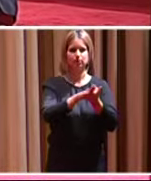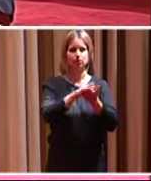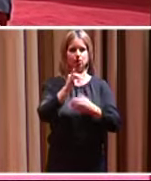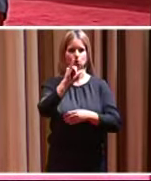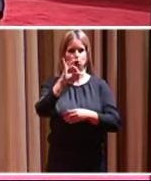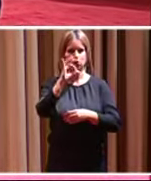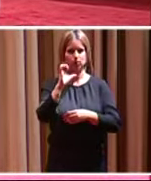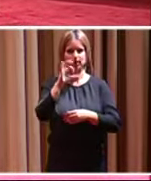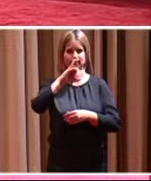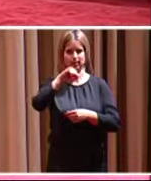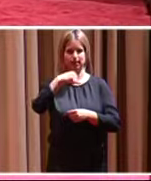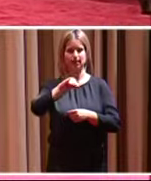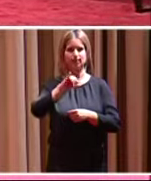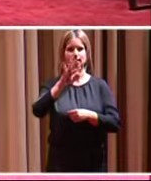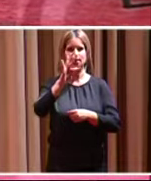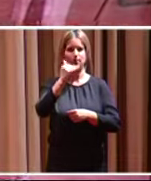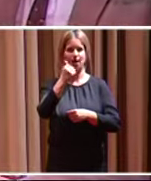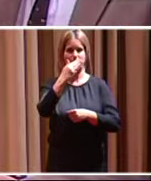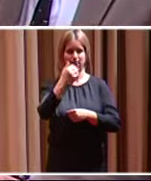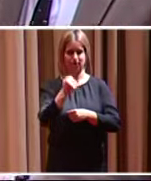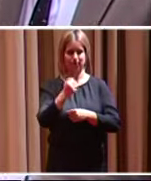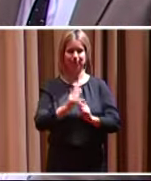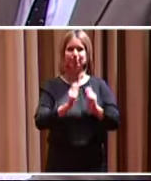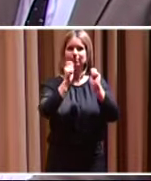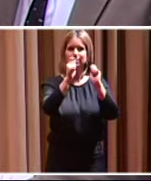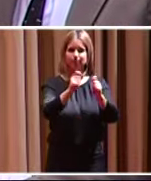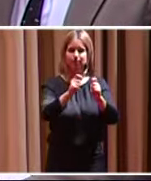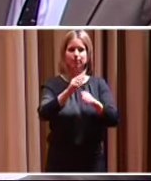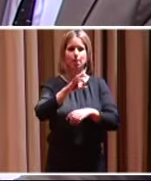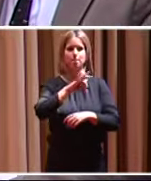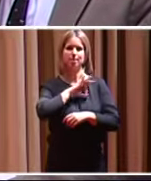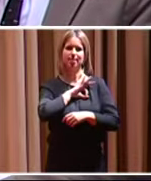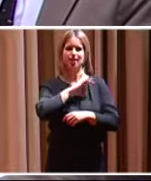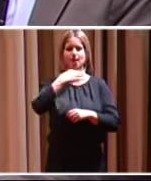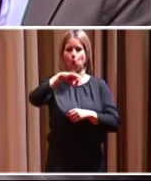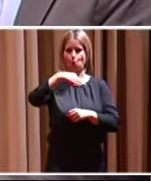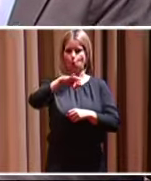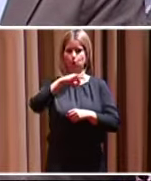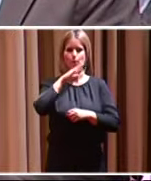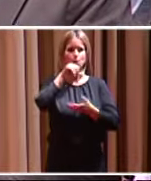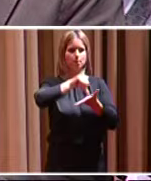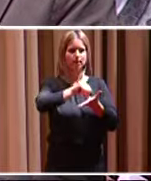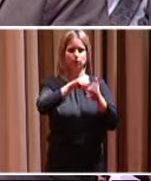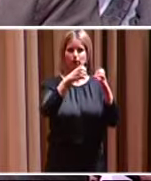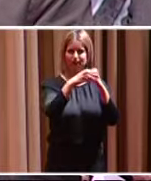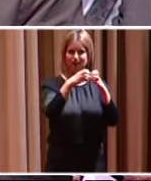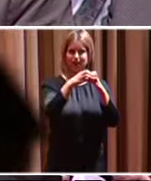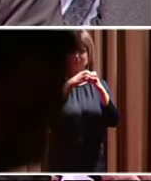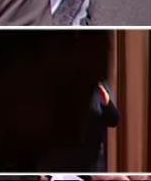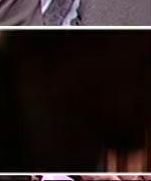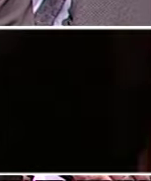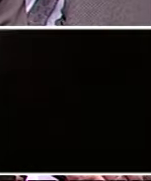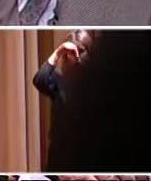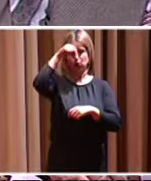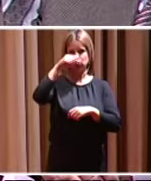José Sánchez Fava. Concesión de la medalla de oro al mérito por la ciudad al doctor